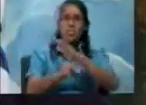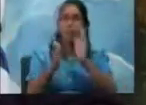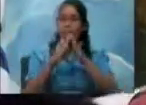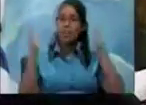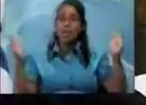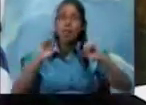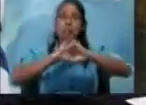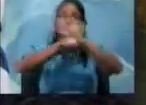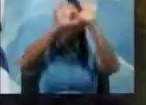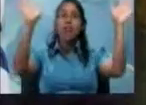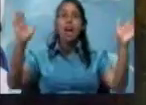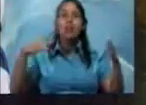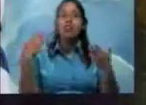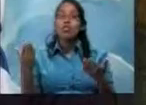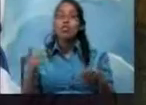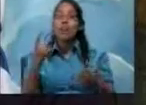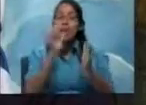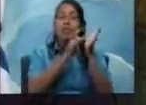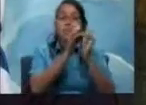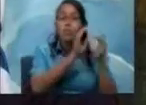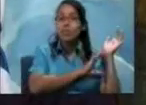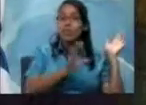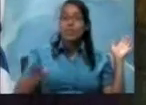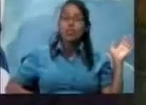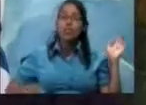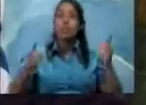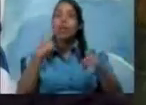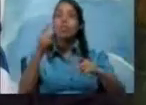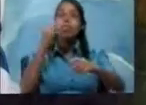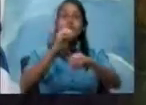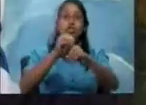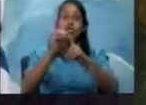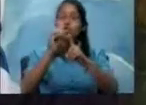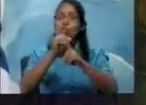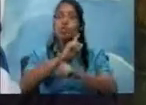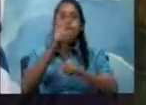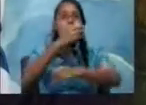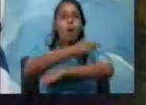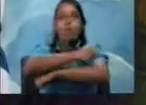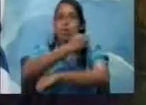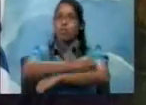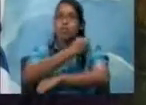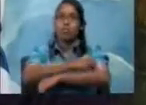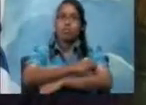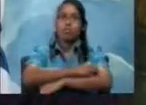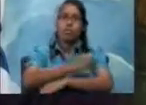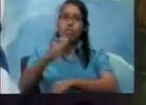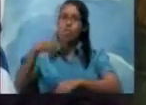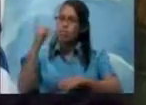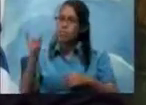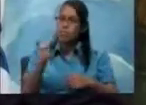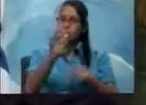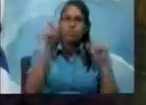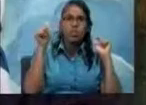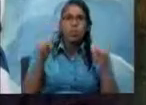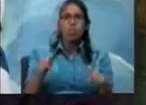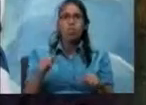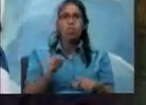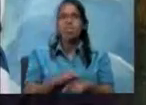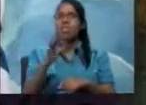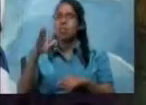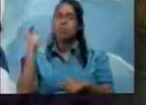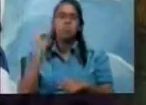Jesús había aparecido entonces Cuántas personas hoy por hoy hermano puerta dejan de venir al